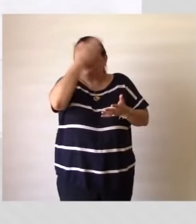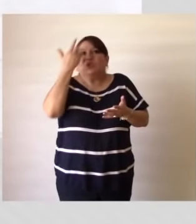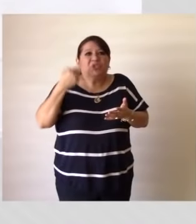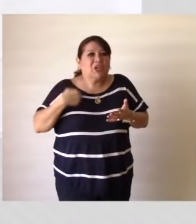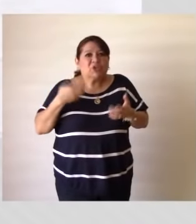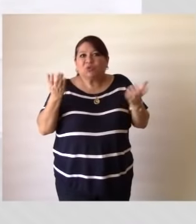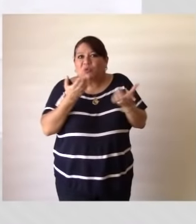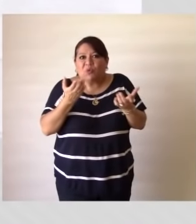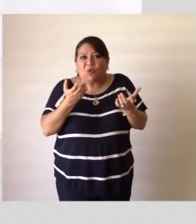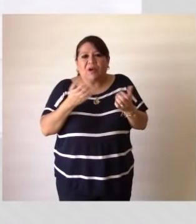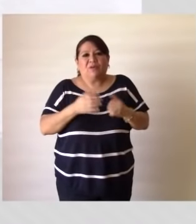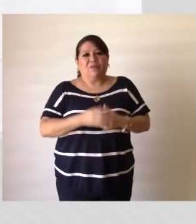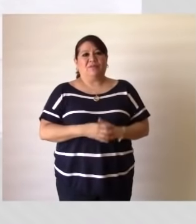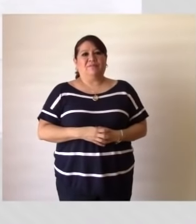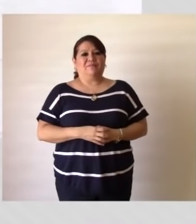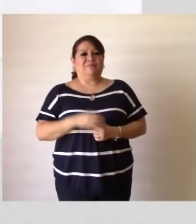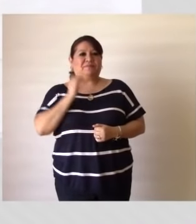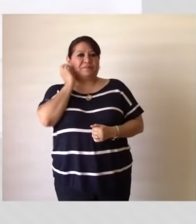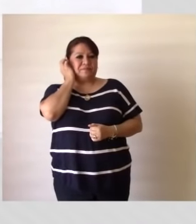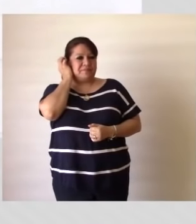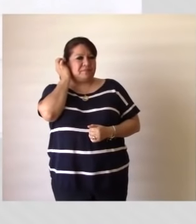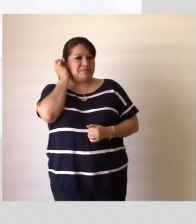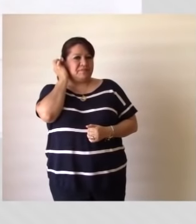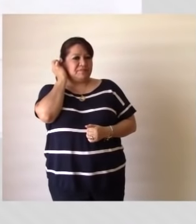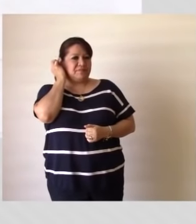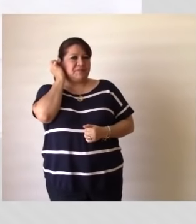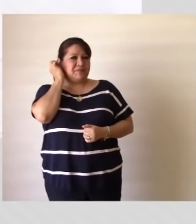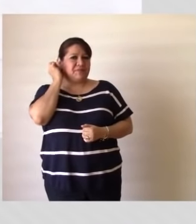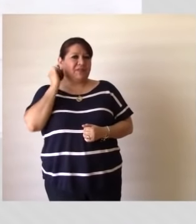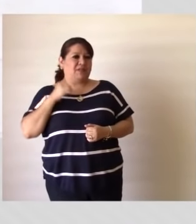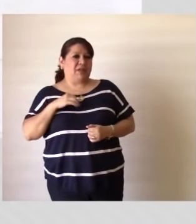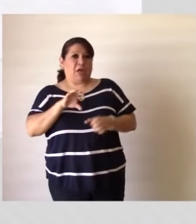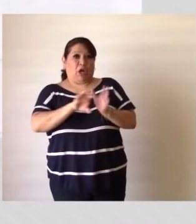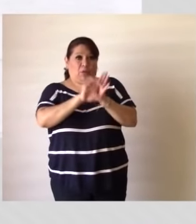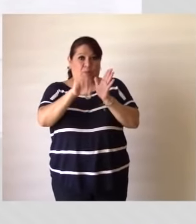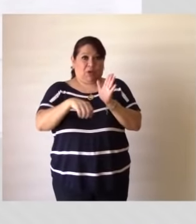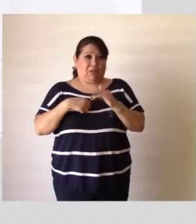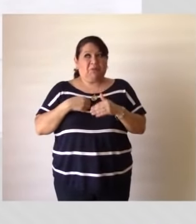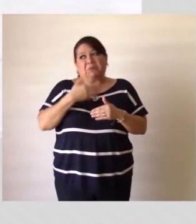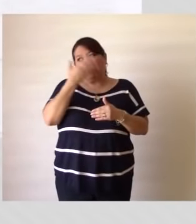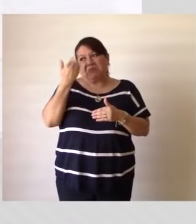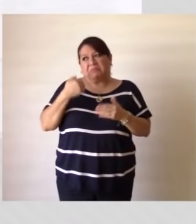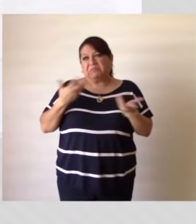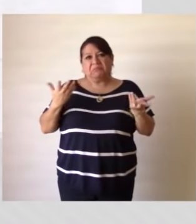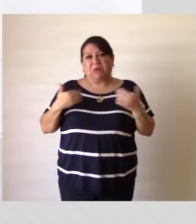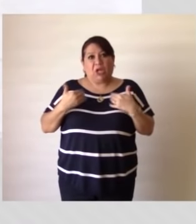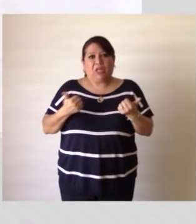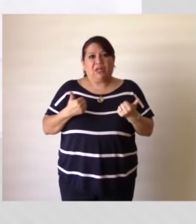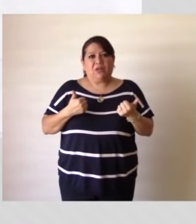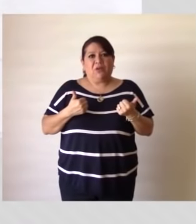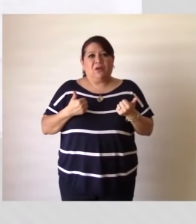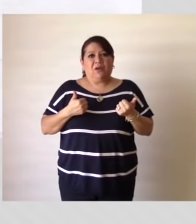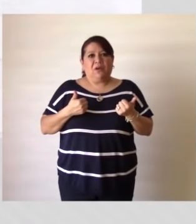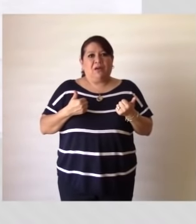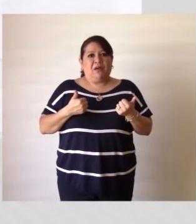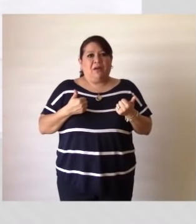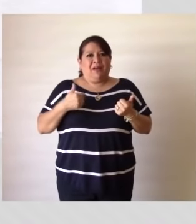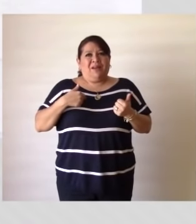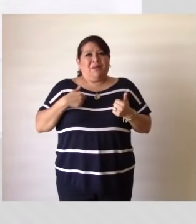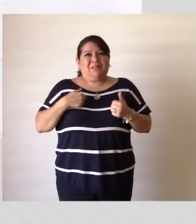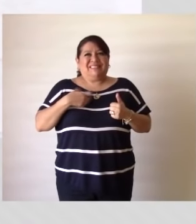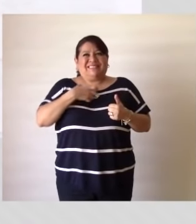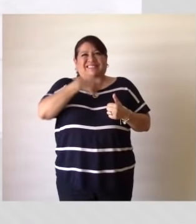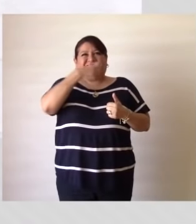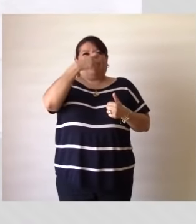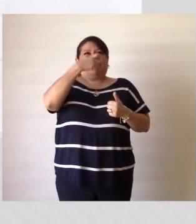me doy cuenta que cuando mis hijos dicen algo con lo que yo no estoy de acuerdo inmediatamente alguna cara de desagrado y esa cara